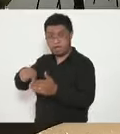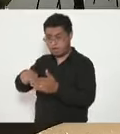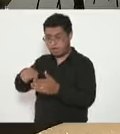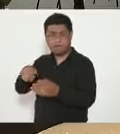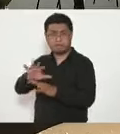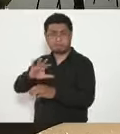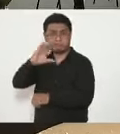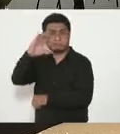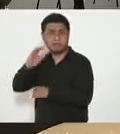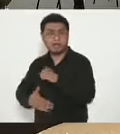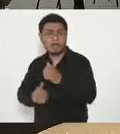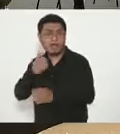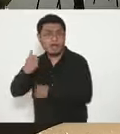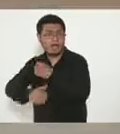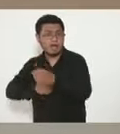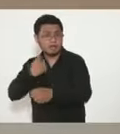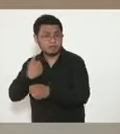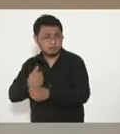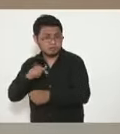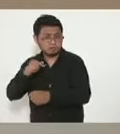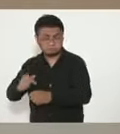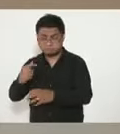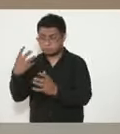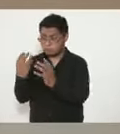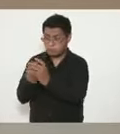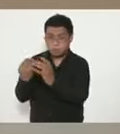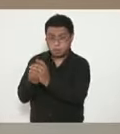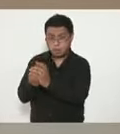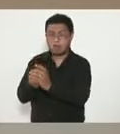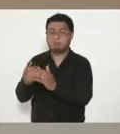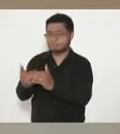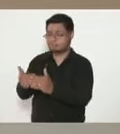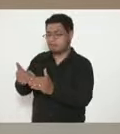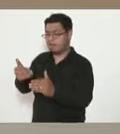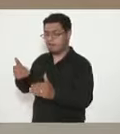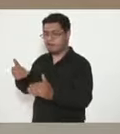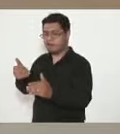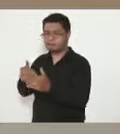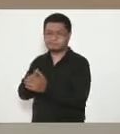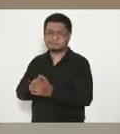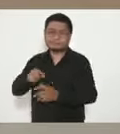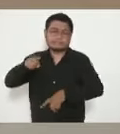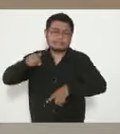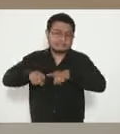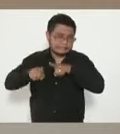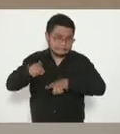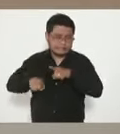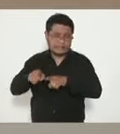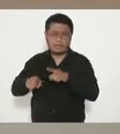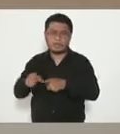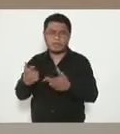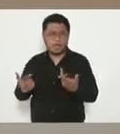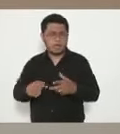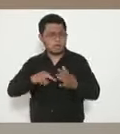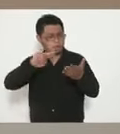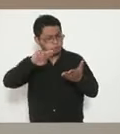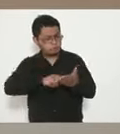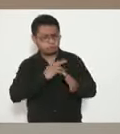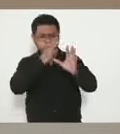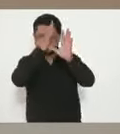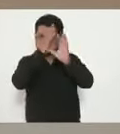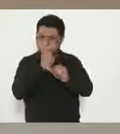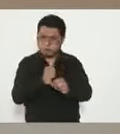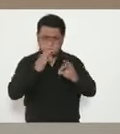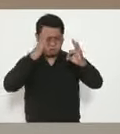ciclo escolar. Va a depender de que no nos fallen los contratos, los compromisos